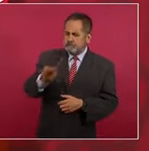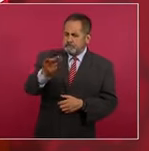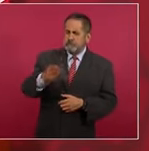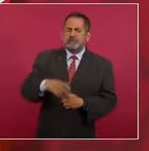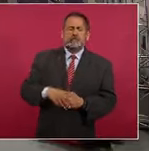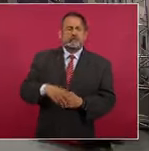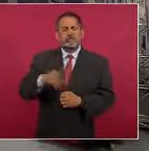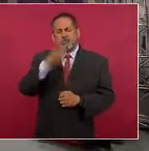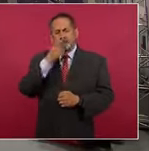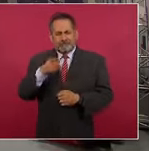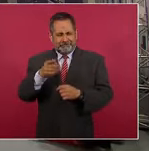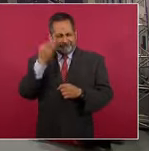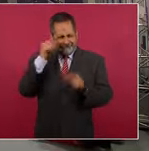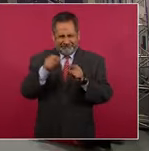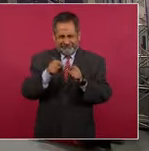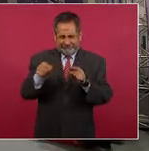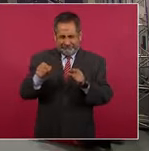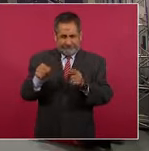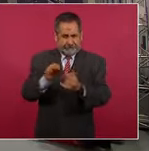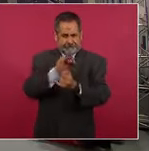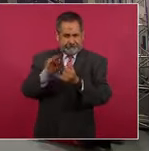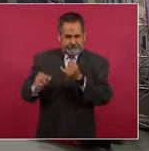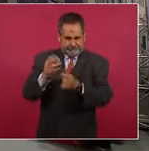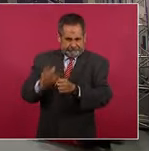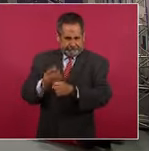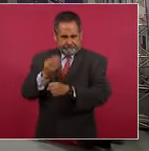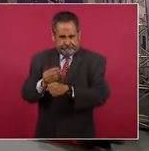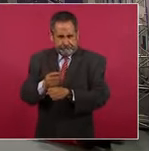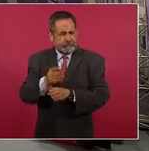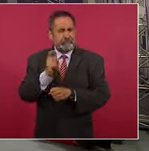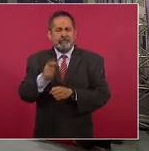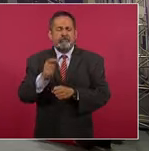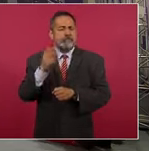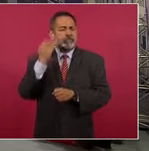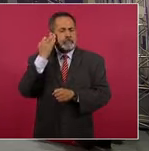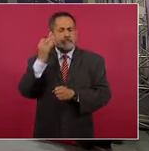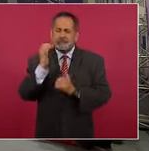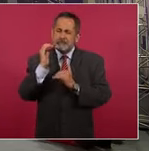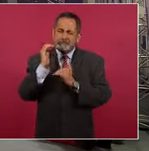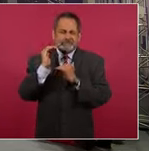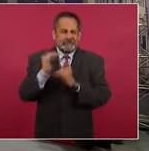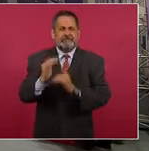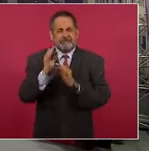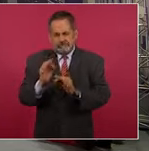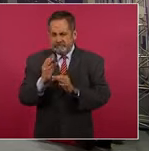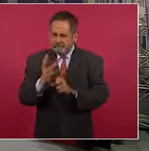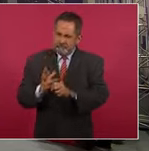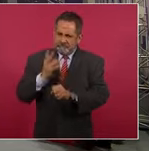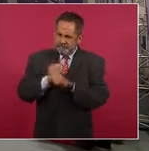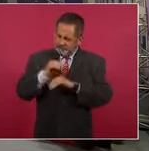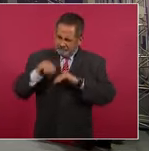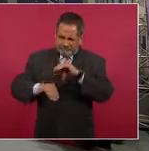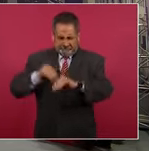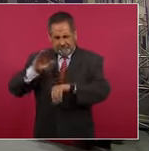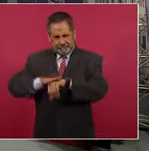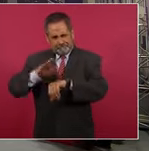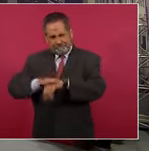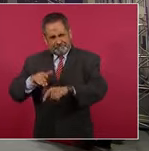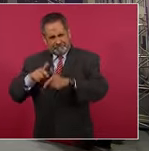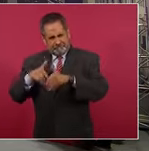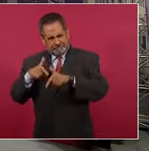ha causado más problema lo va a dejar al final. ¿Cuál sería el plazo límite para que ya se tengan que avanzar las obras en caso de que, bueno,